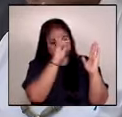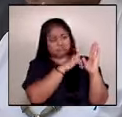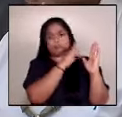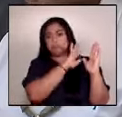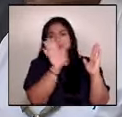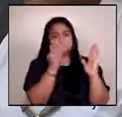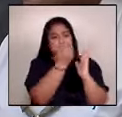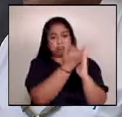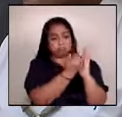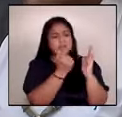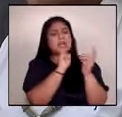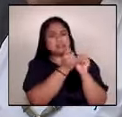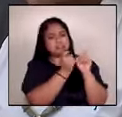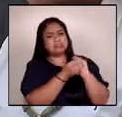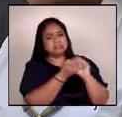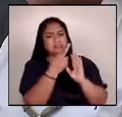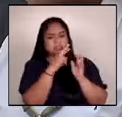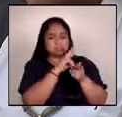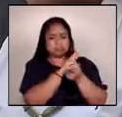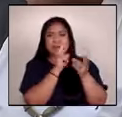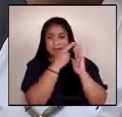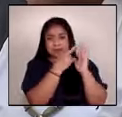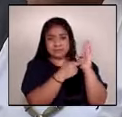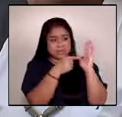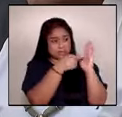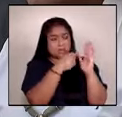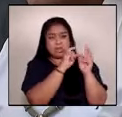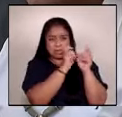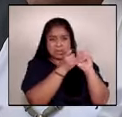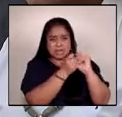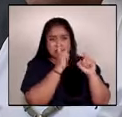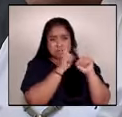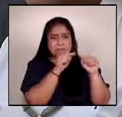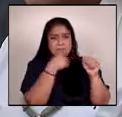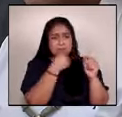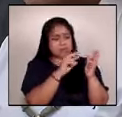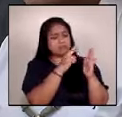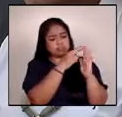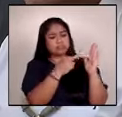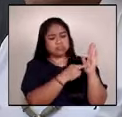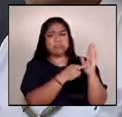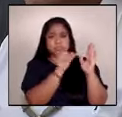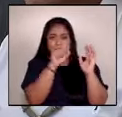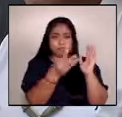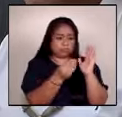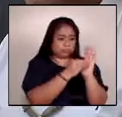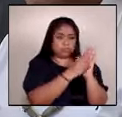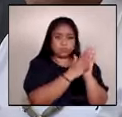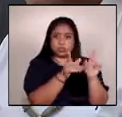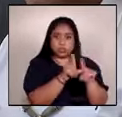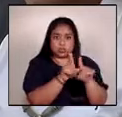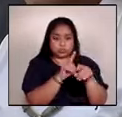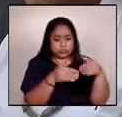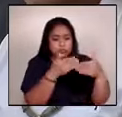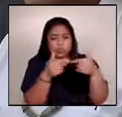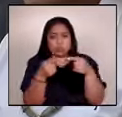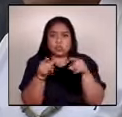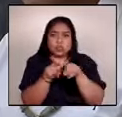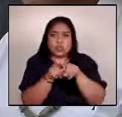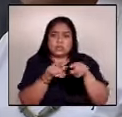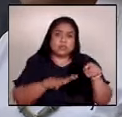Hicimos las modificaciones al reglamento para que fuera un reglamento que se aplicara de la misma manera y el proceso fuera igual en todo